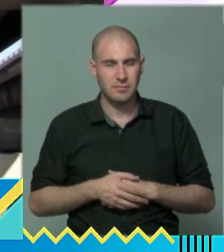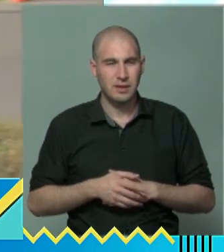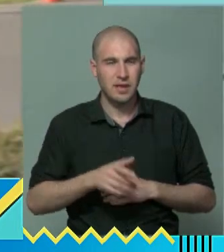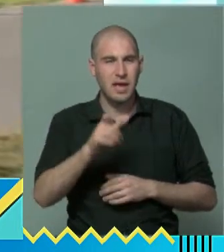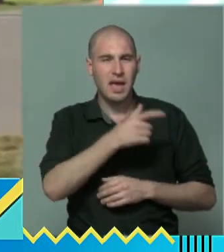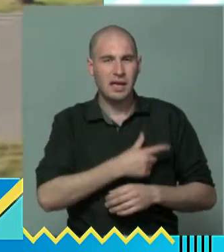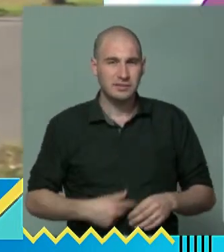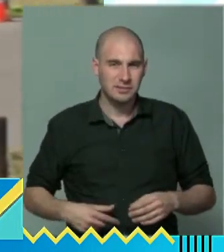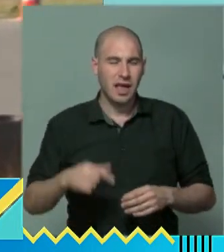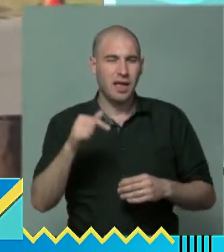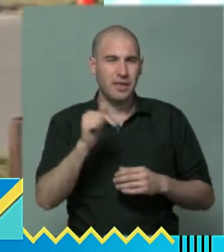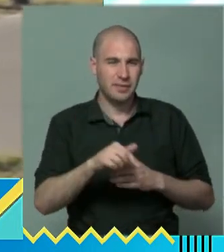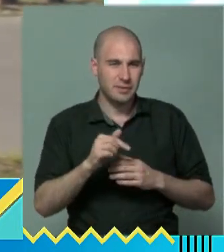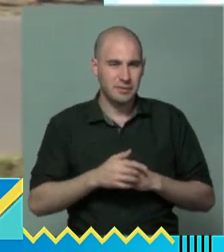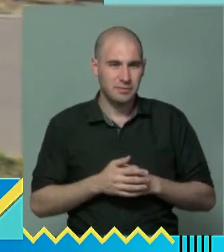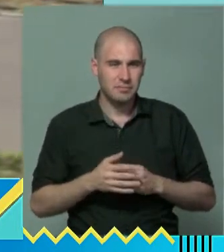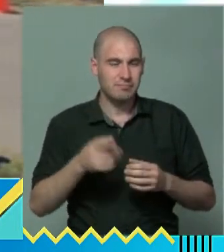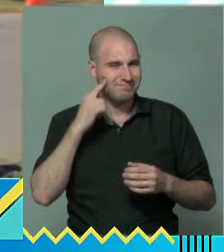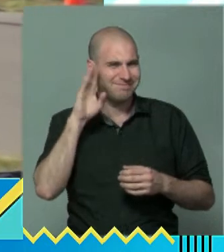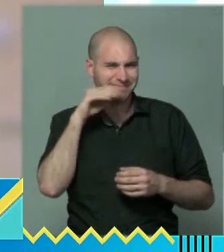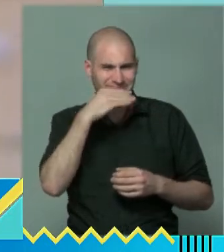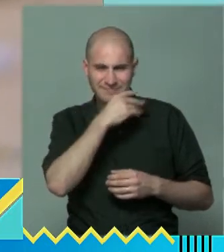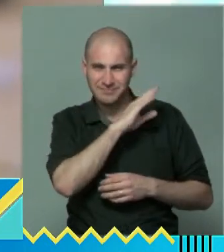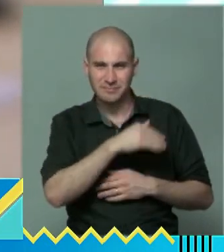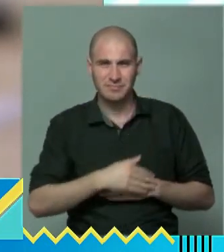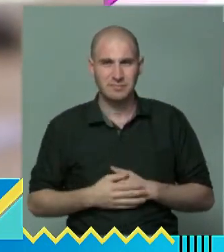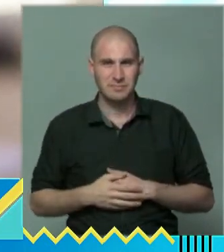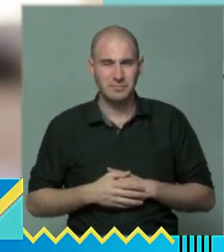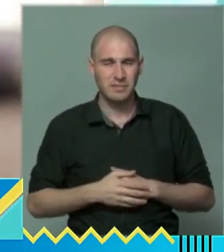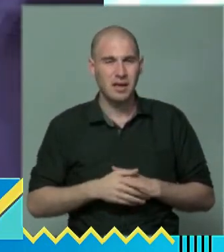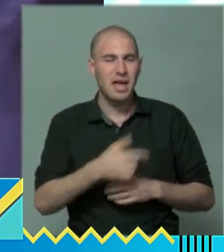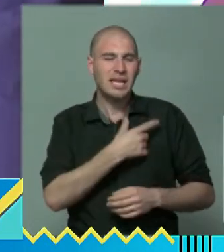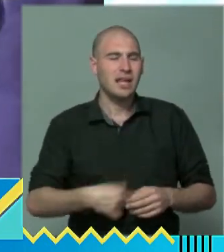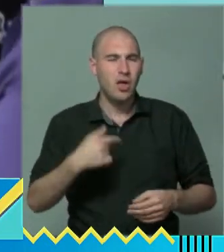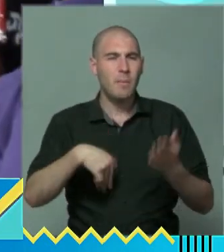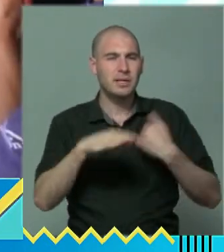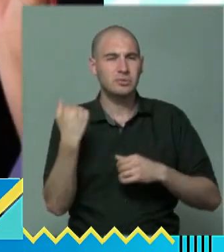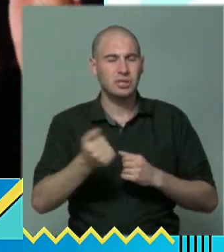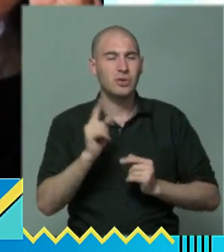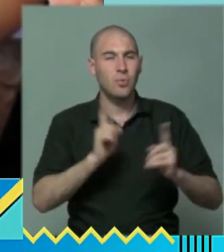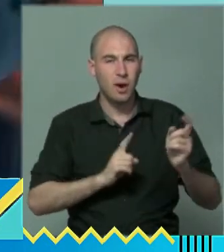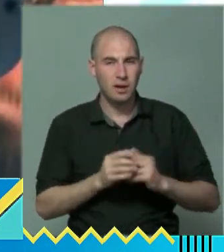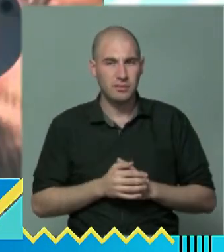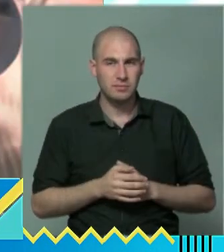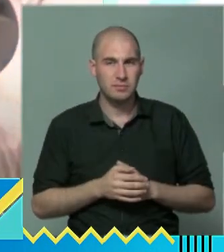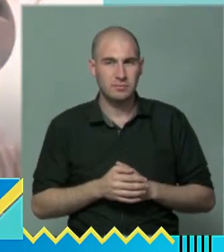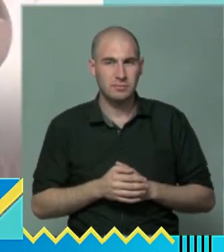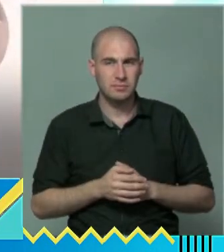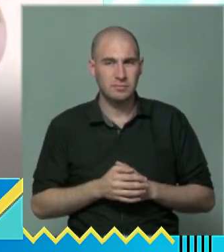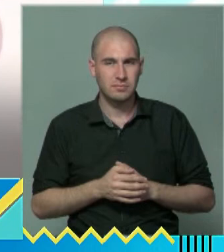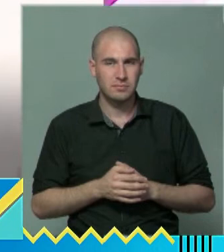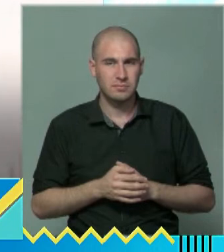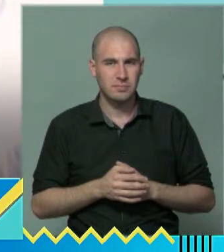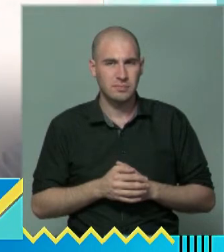poco les interesa la corrupción corporativa, ¿vale? Lo que más les importa es a los ojos de